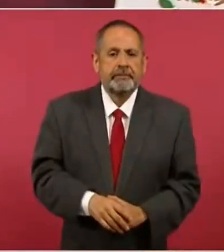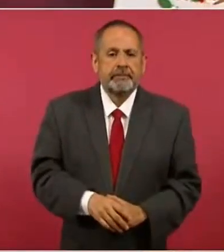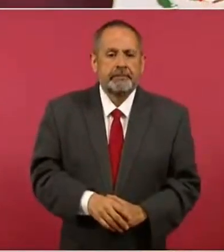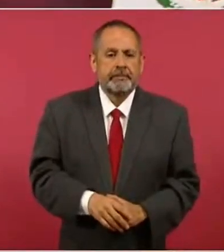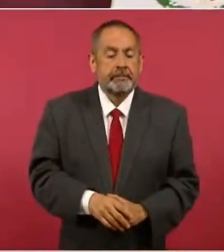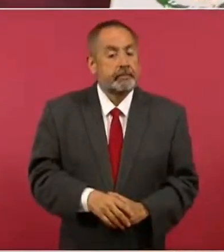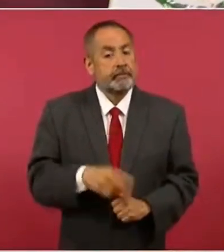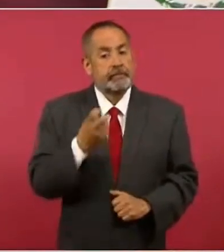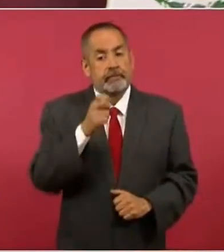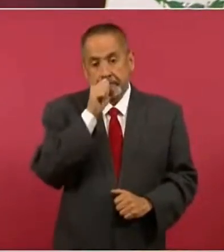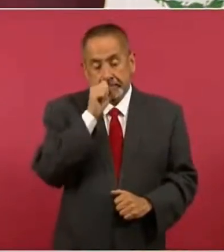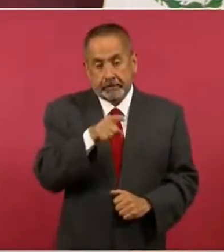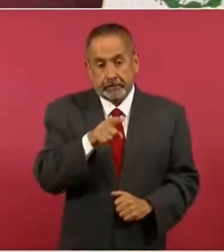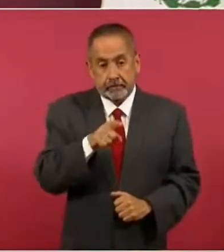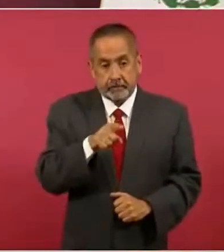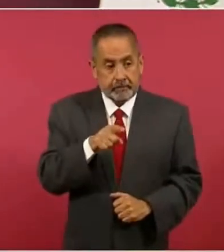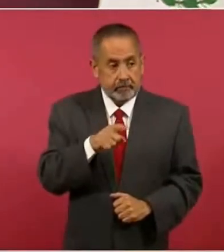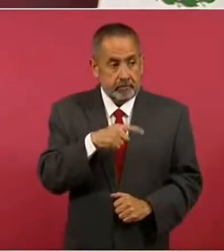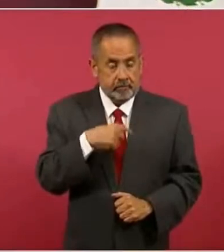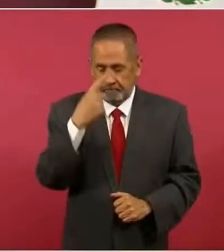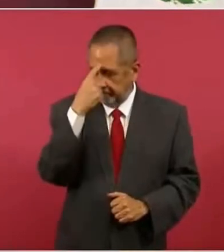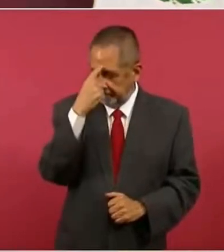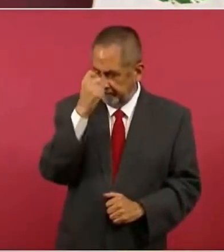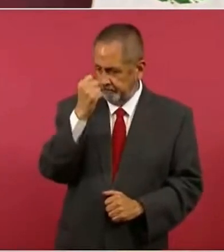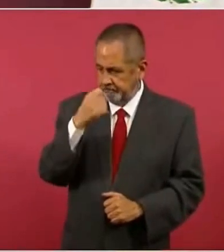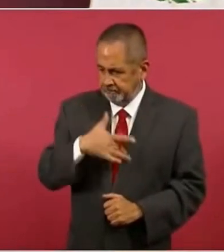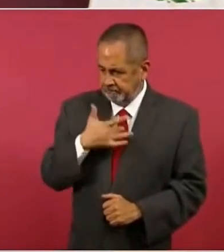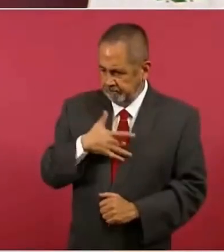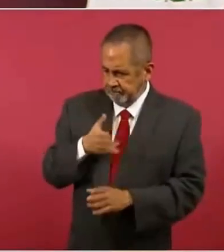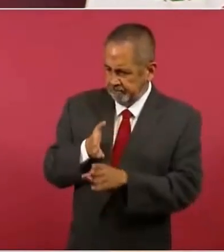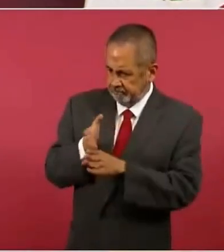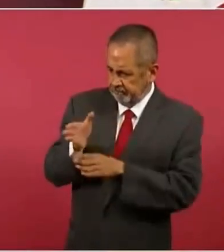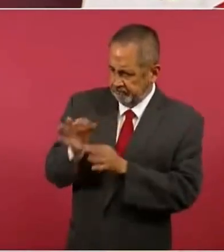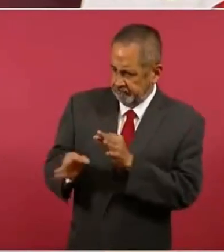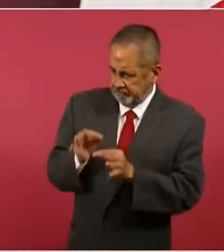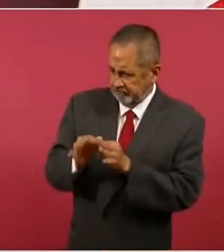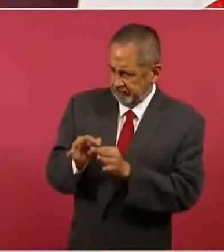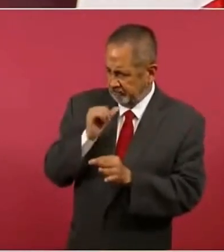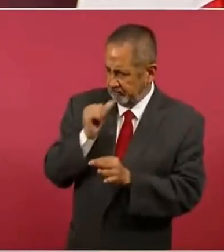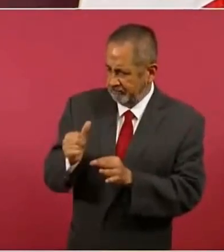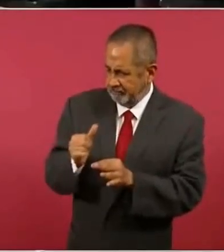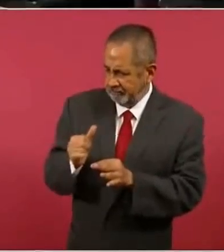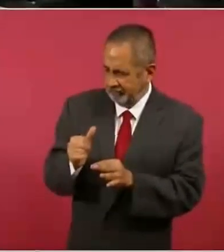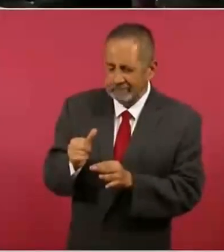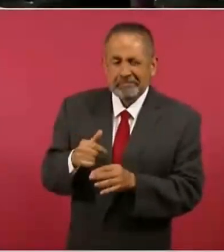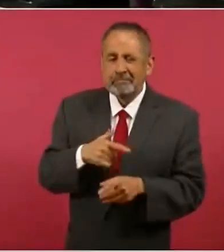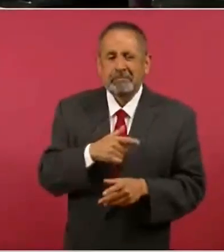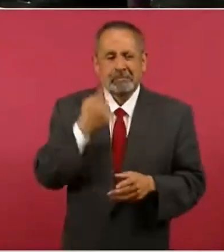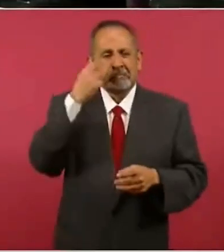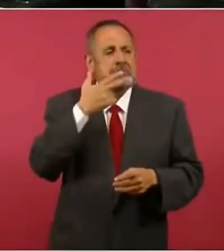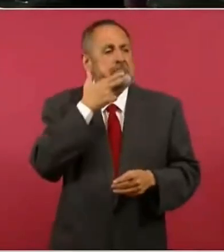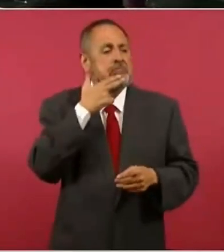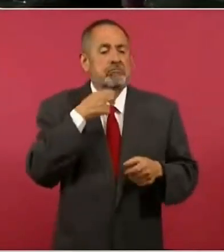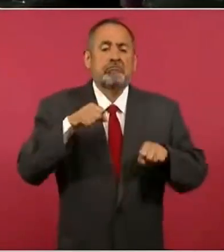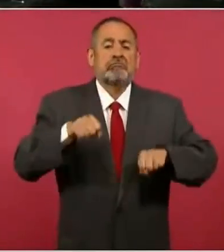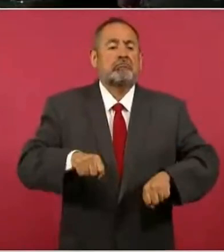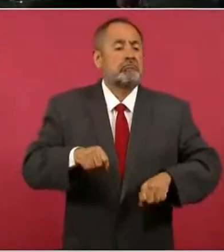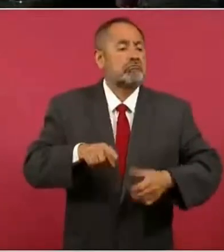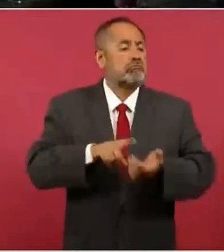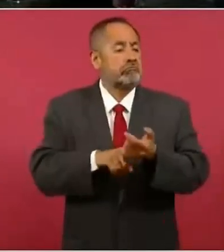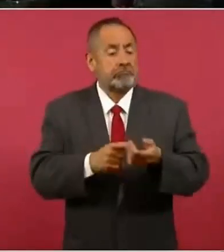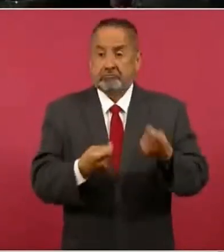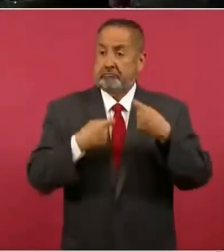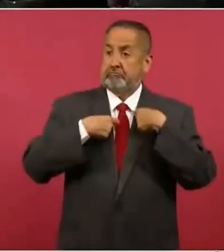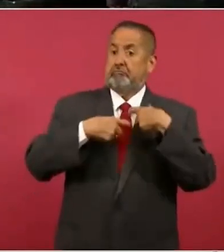por eso se dice que si no hay convicciones el poder atonta